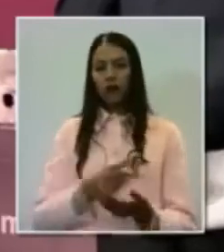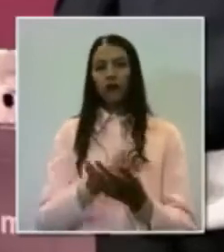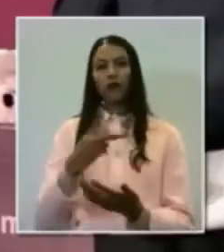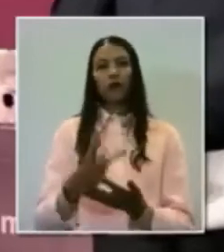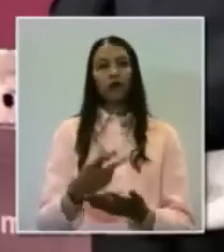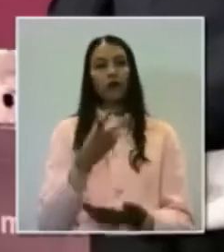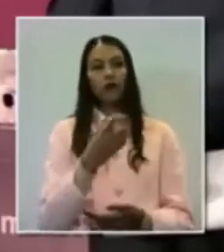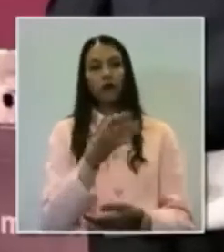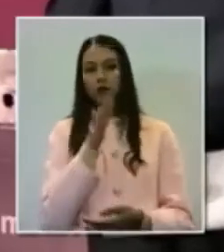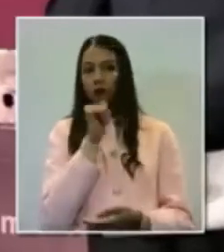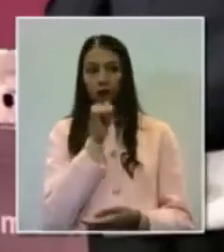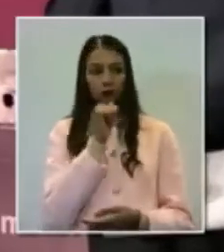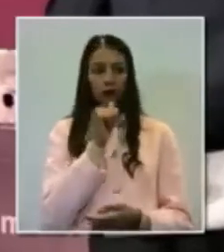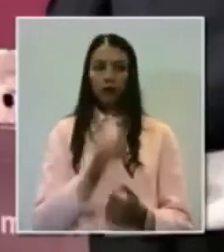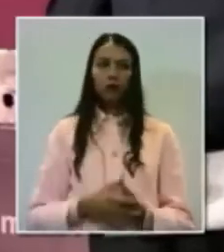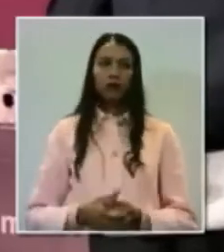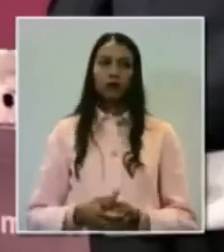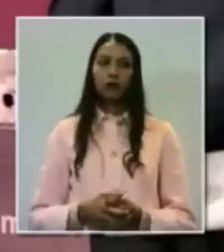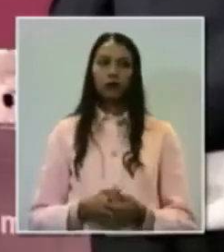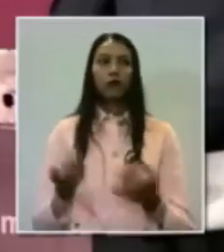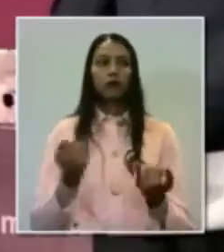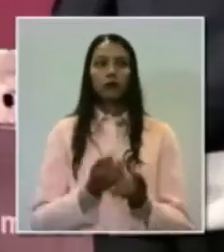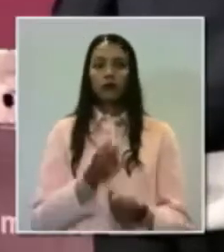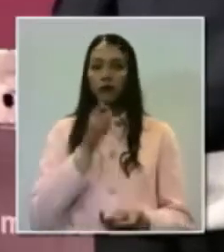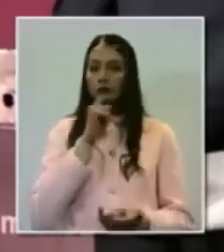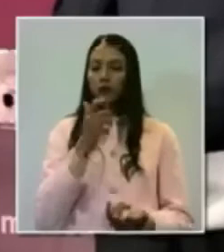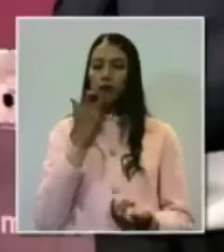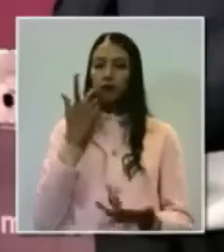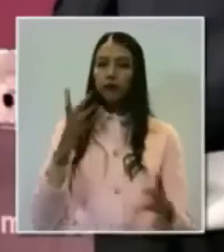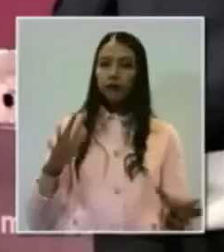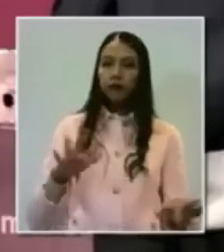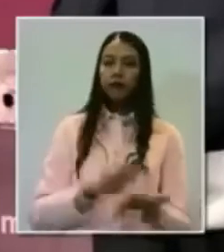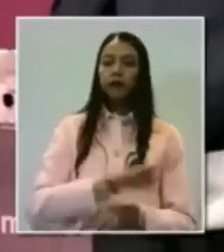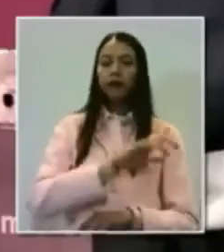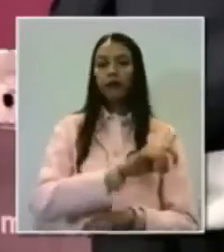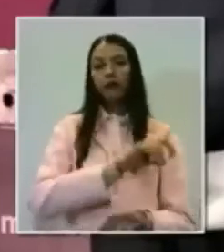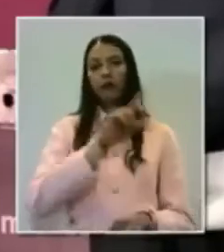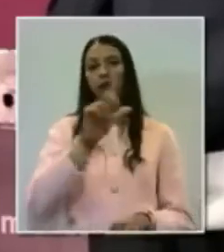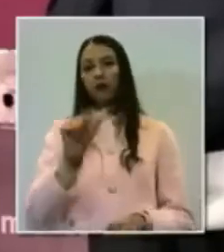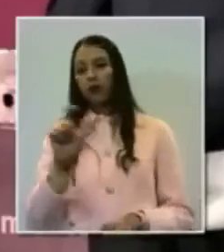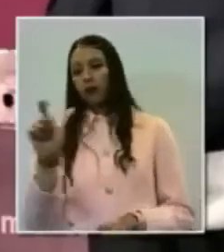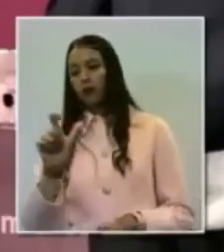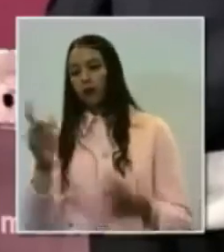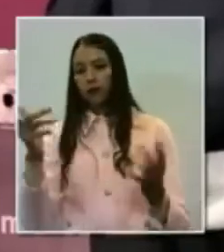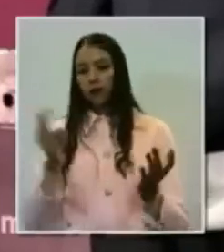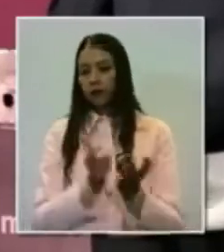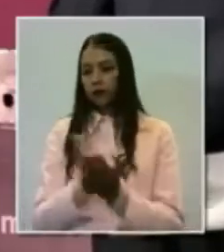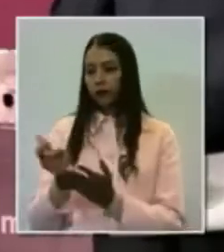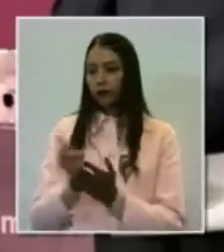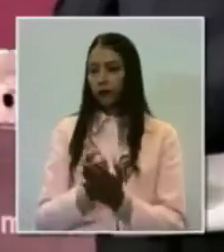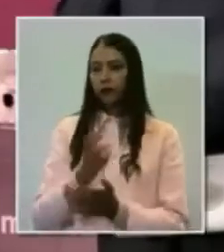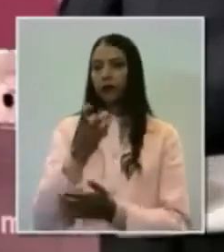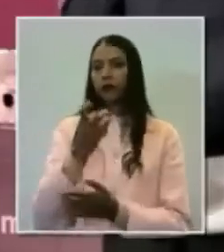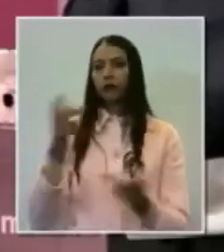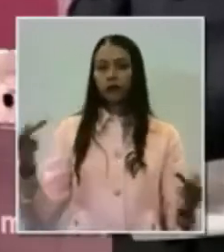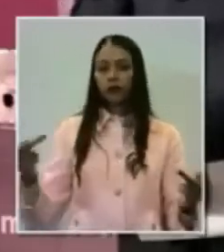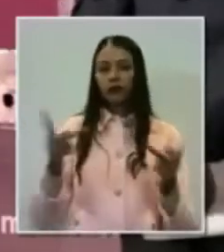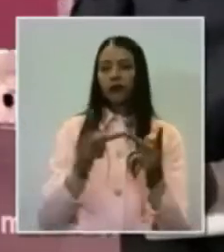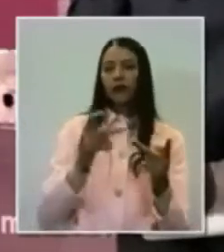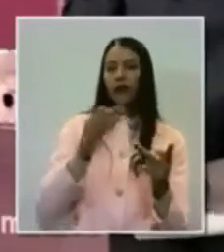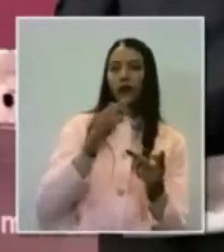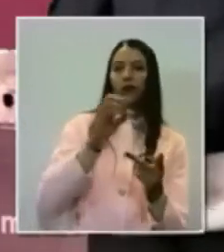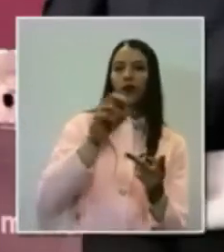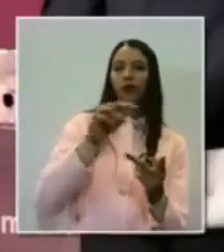egresados. Eso es imposible, no se puede. Además, aunque lo quisiéramos hacer posteriormente, cuando se realizan los pagos, eso no cuadra desde FONE,